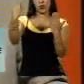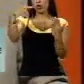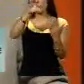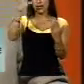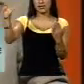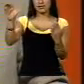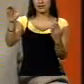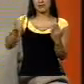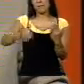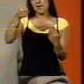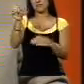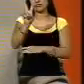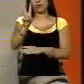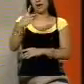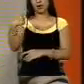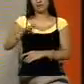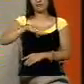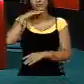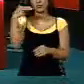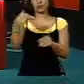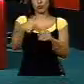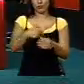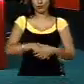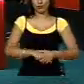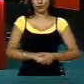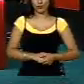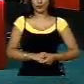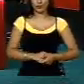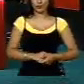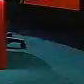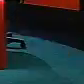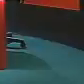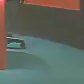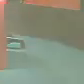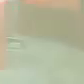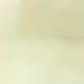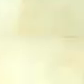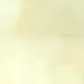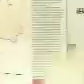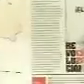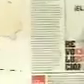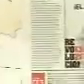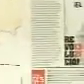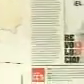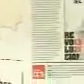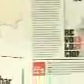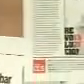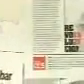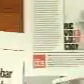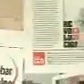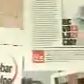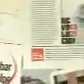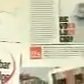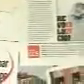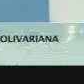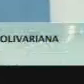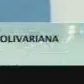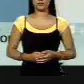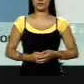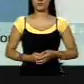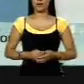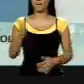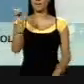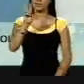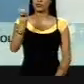mundo. Eso se va a llevar, por supuesto, dentro de las discusiones y decisiones de la OPEP, pero eso va a ser